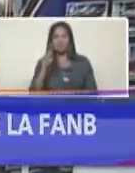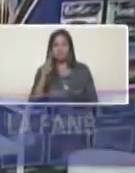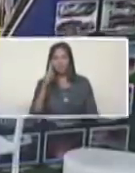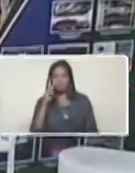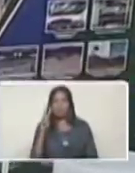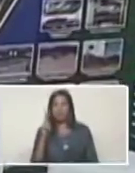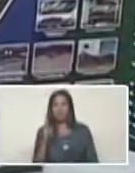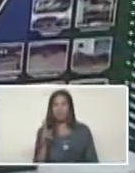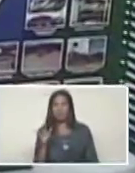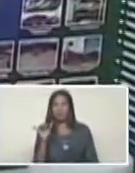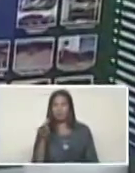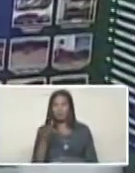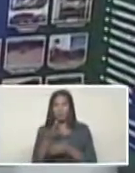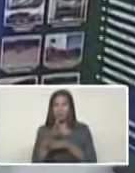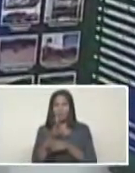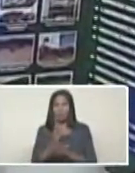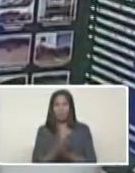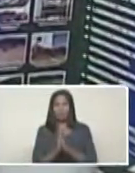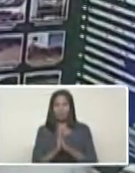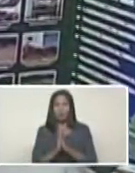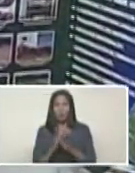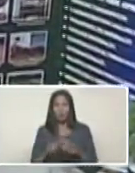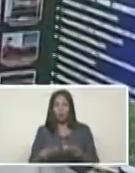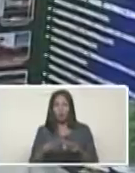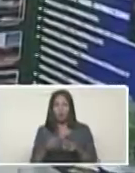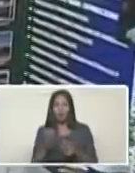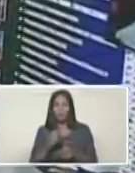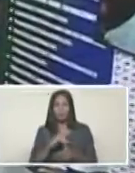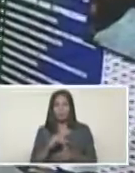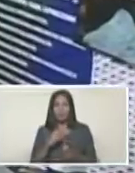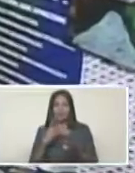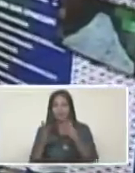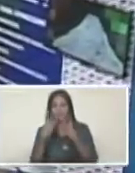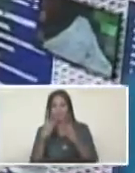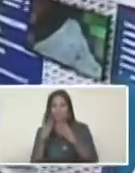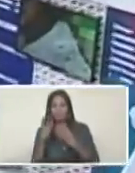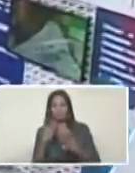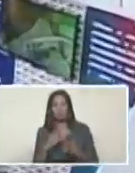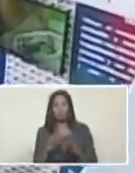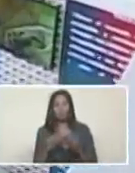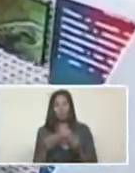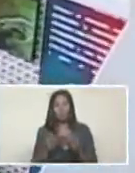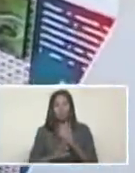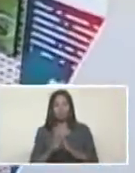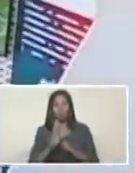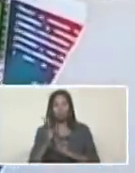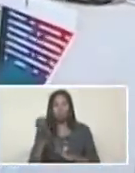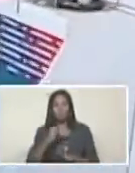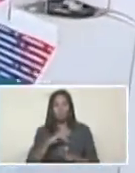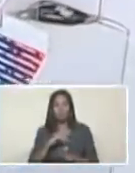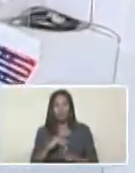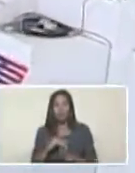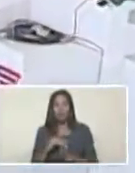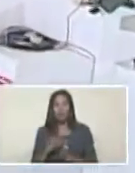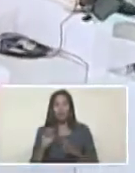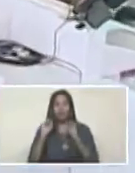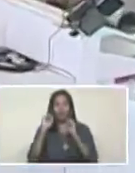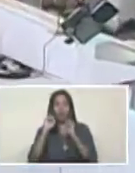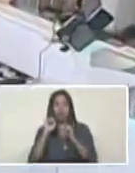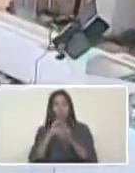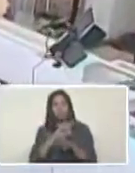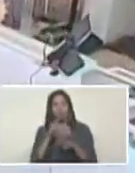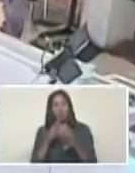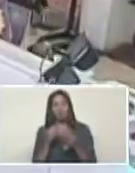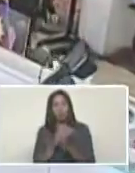vamos a seguir mostrando desde el set de exposición los grandes avances, los grandes logros de una